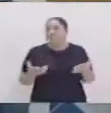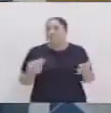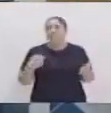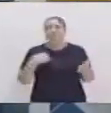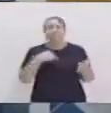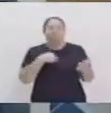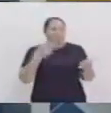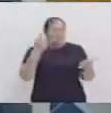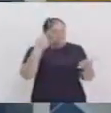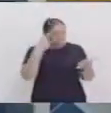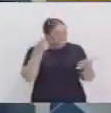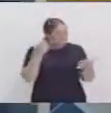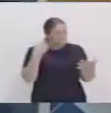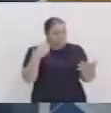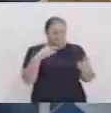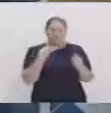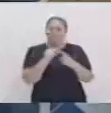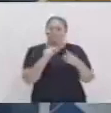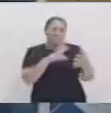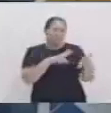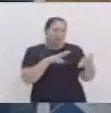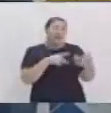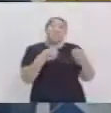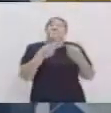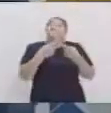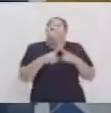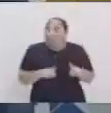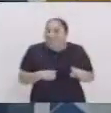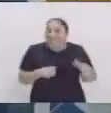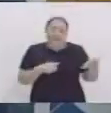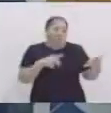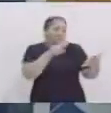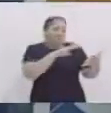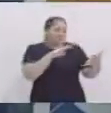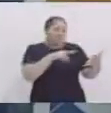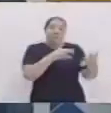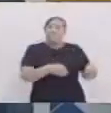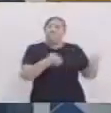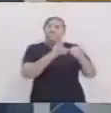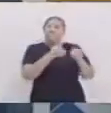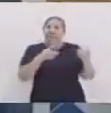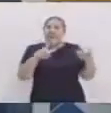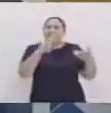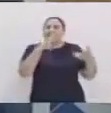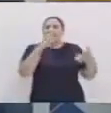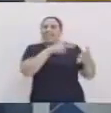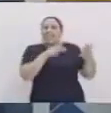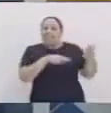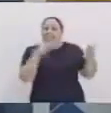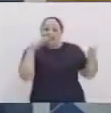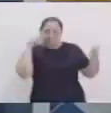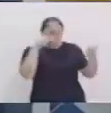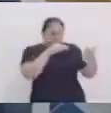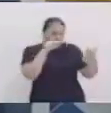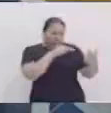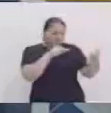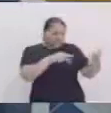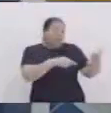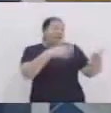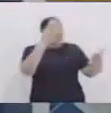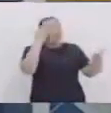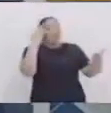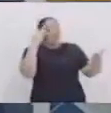con alguna palabra que tal vez no entendemos, pero que el contexto nos va a dar el significado real de esa oración, de ese fragmento,